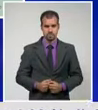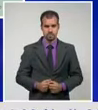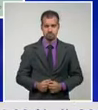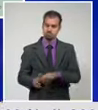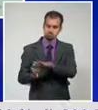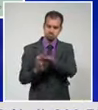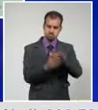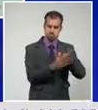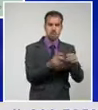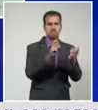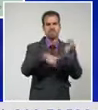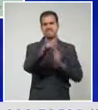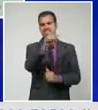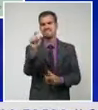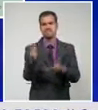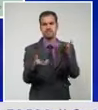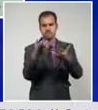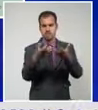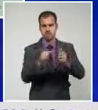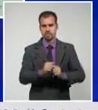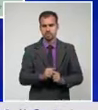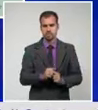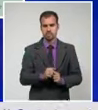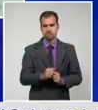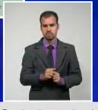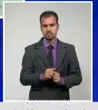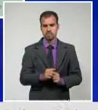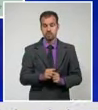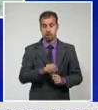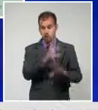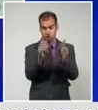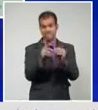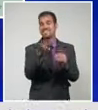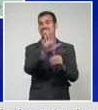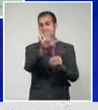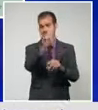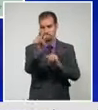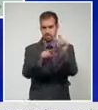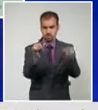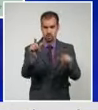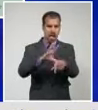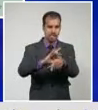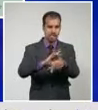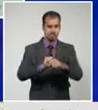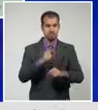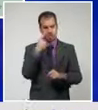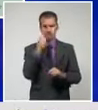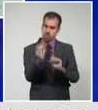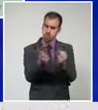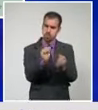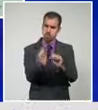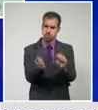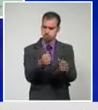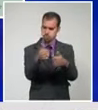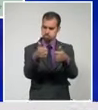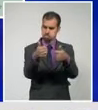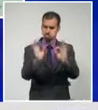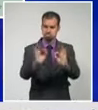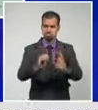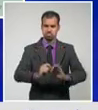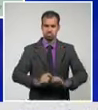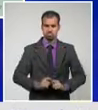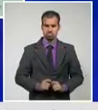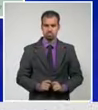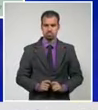Cienfuegos confirma 5 casos autóctonos, provincia que mantiene control de la pandemia, incluso